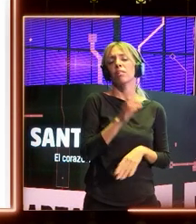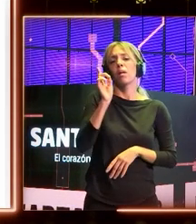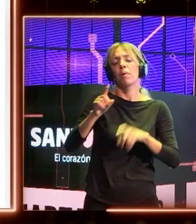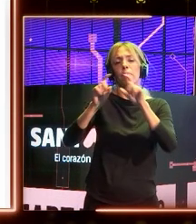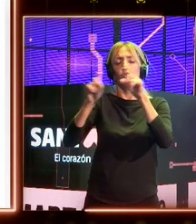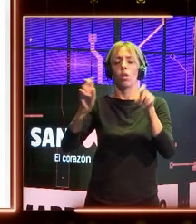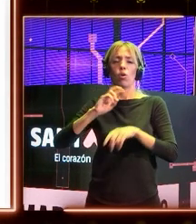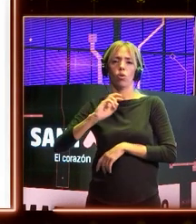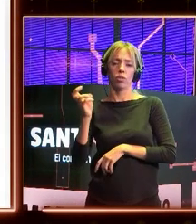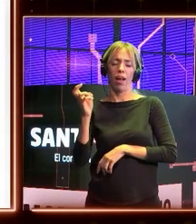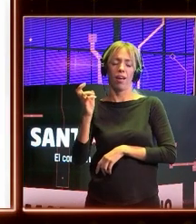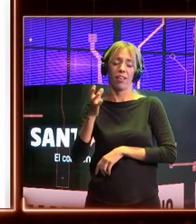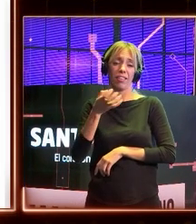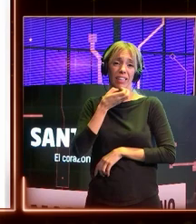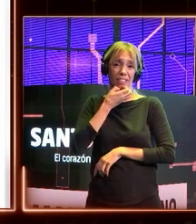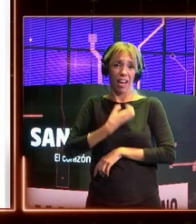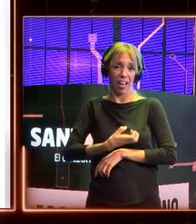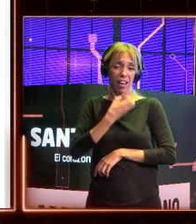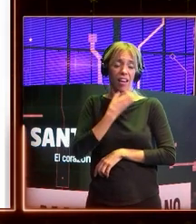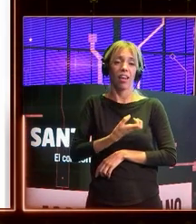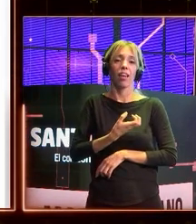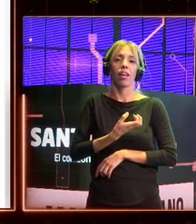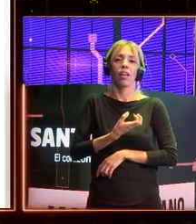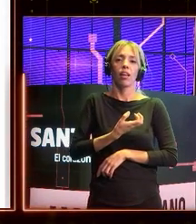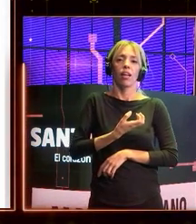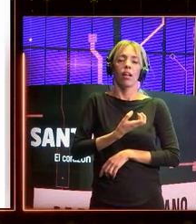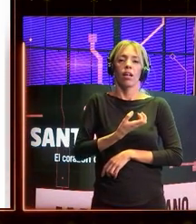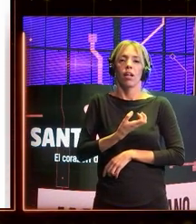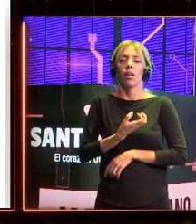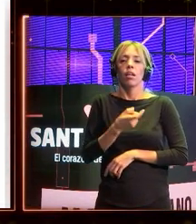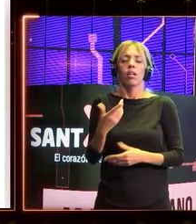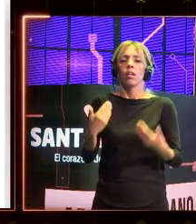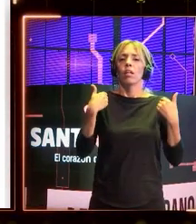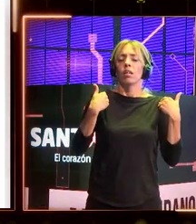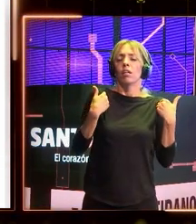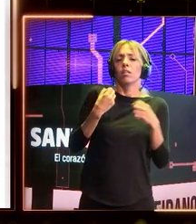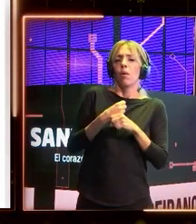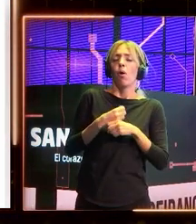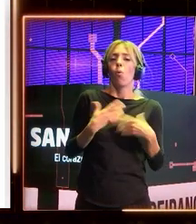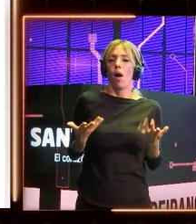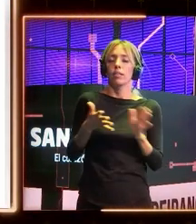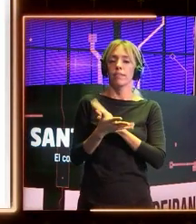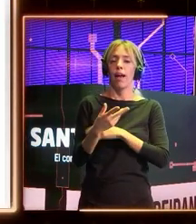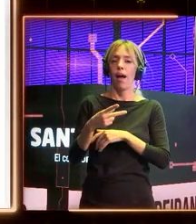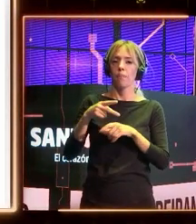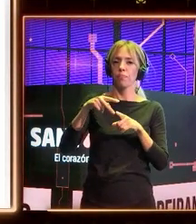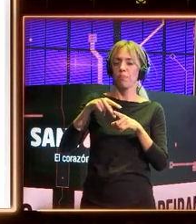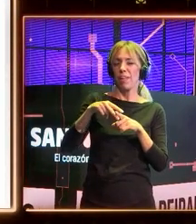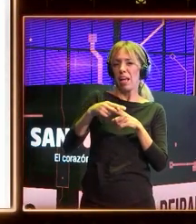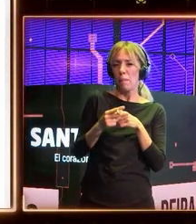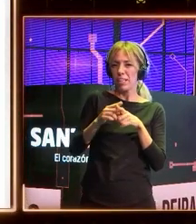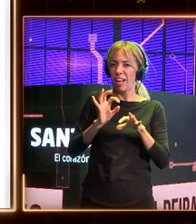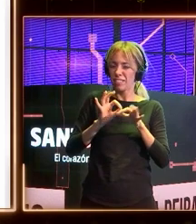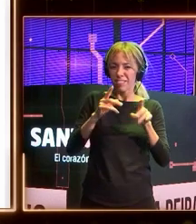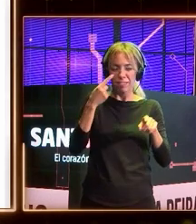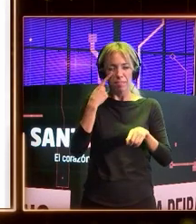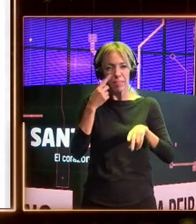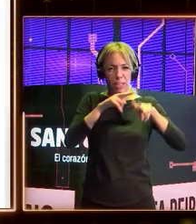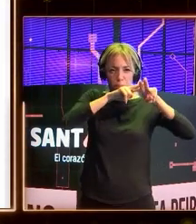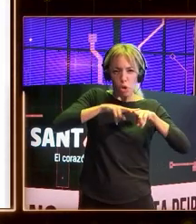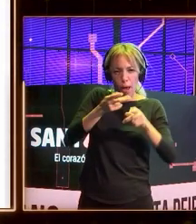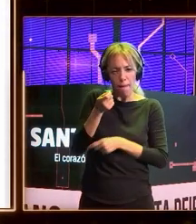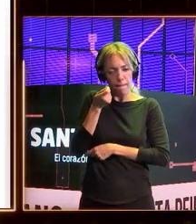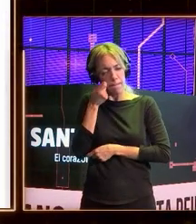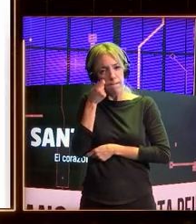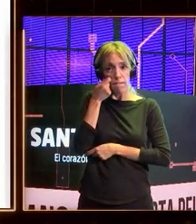NSO Group, la empresa israelí que se dedica a hacer herramientas, armas de espionaje, que se volvió muy famosa